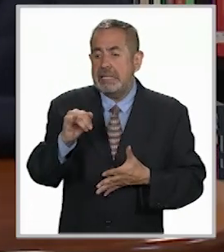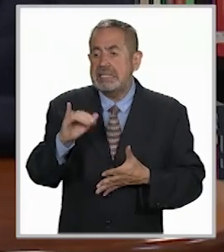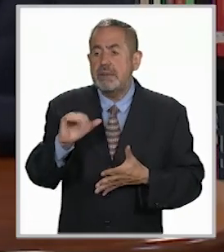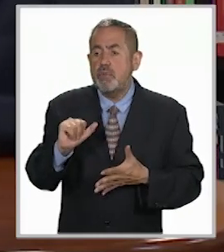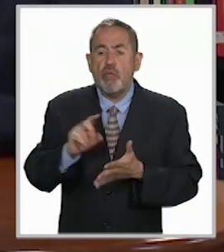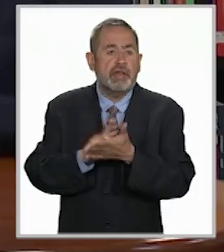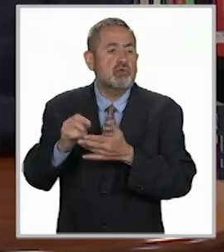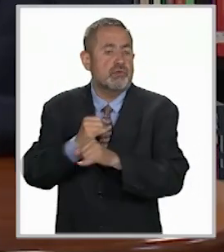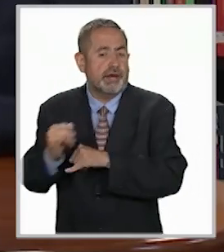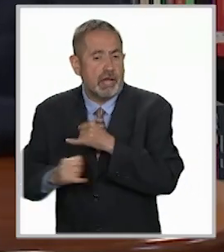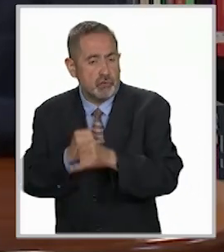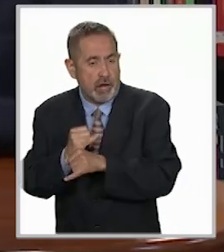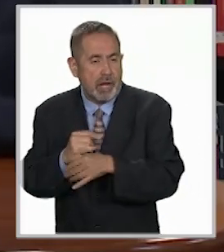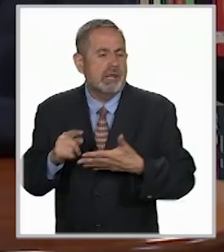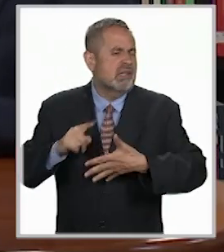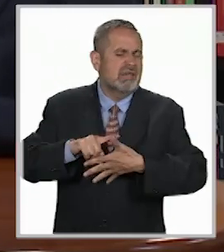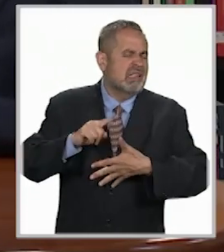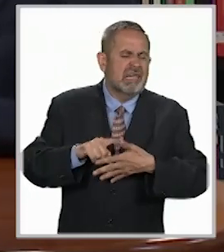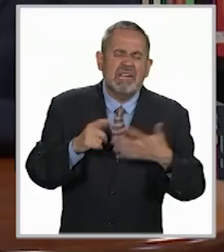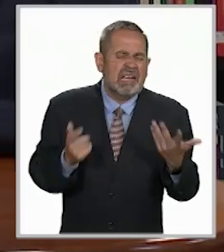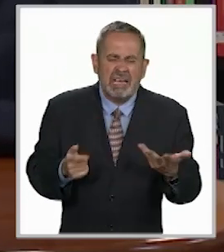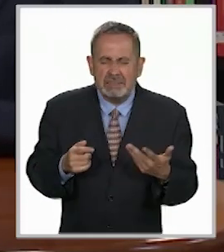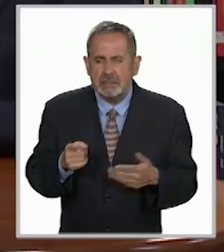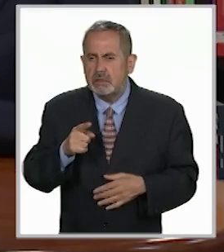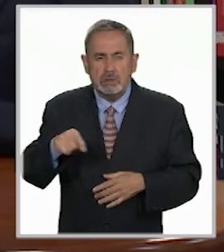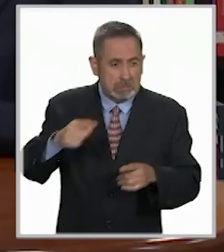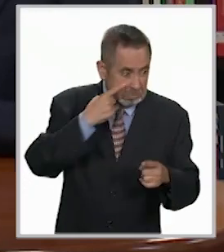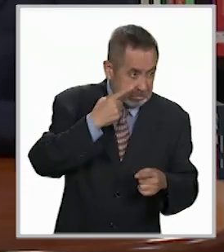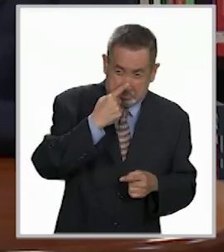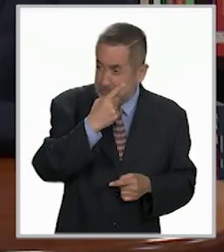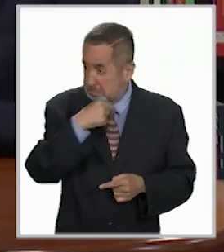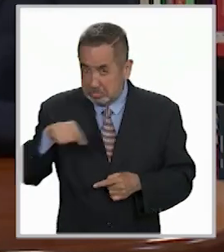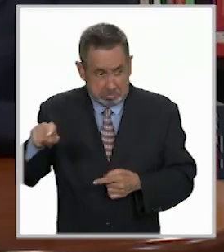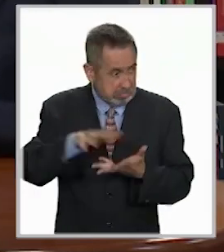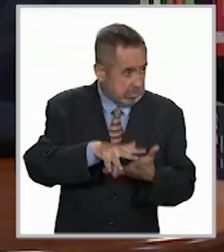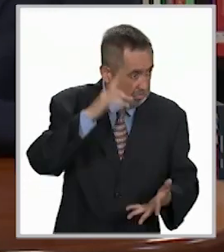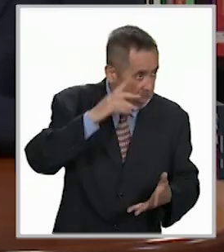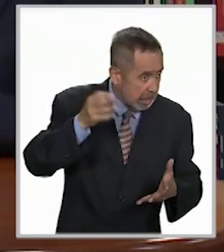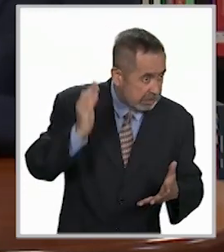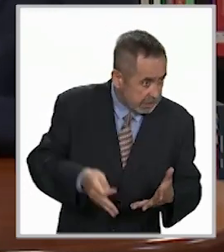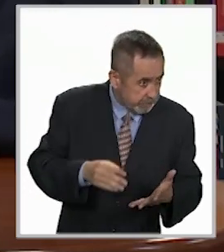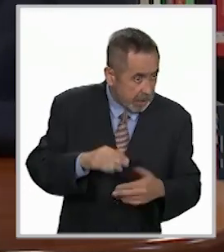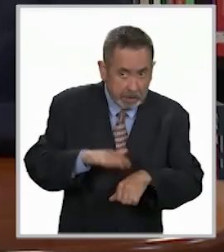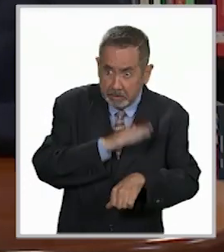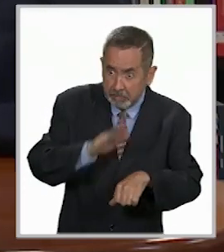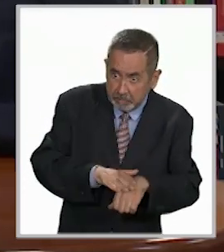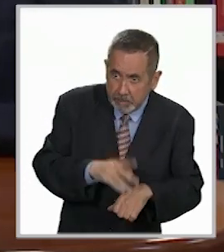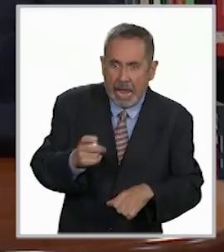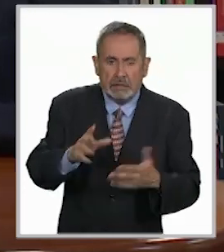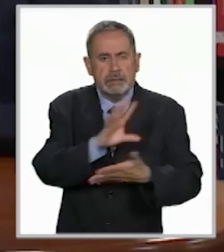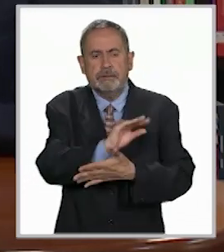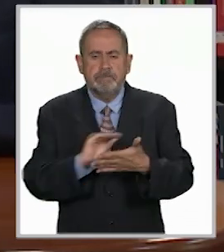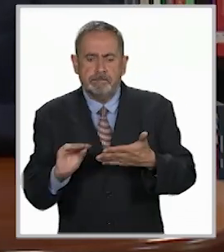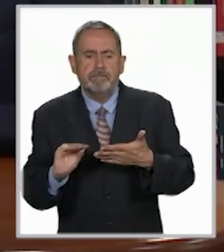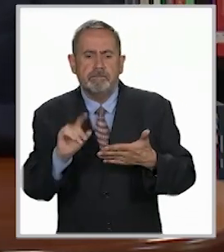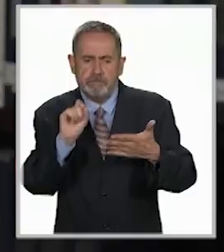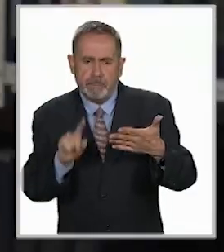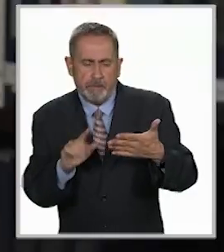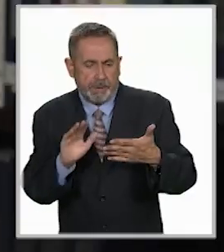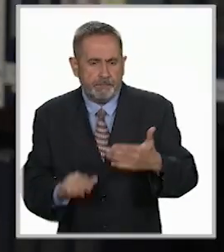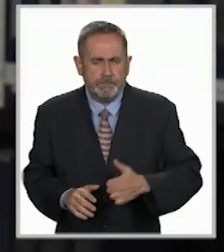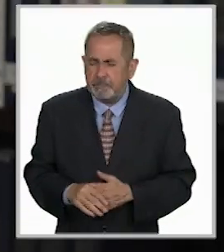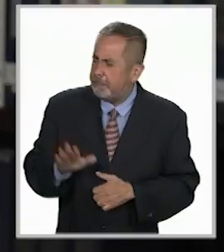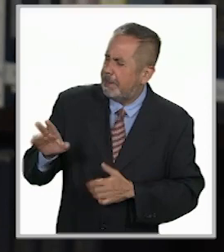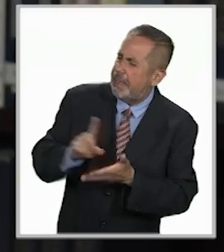los principios de derecho internacional, y los principios son aquellos más aceptados por la mayoría de las naciones.